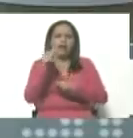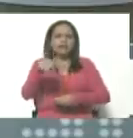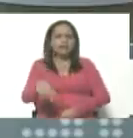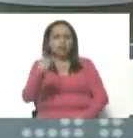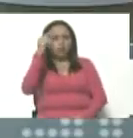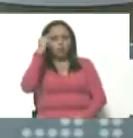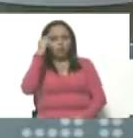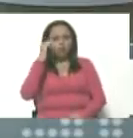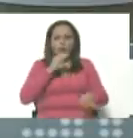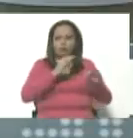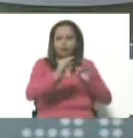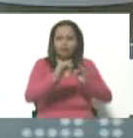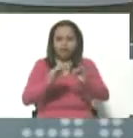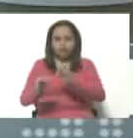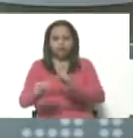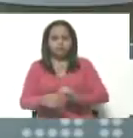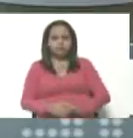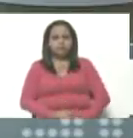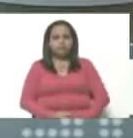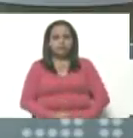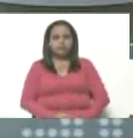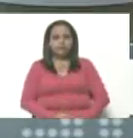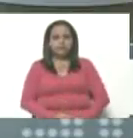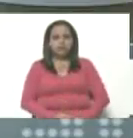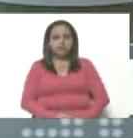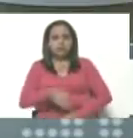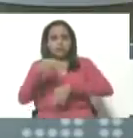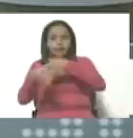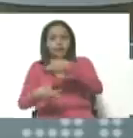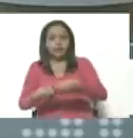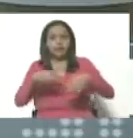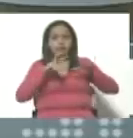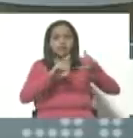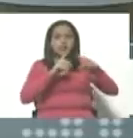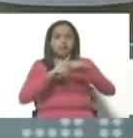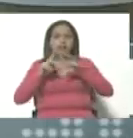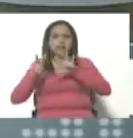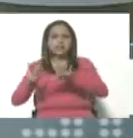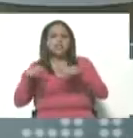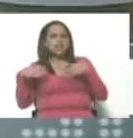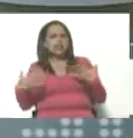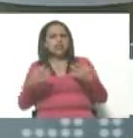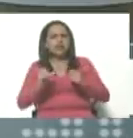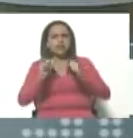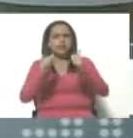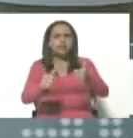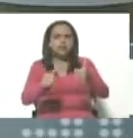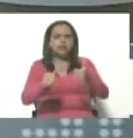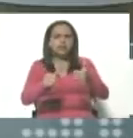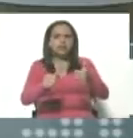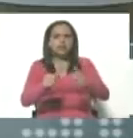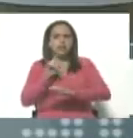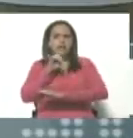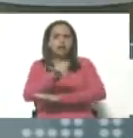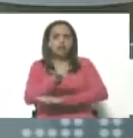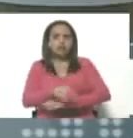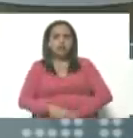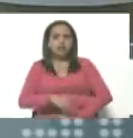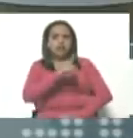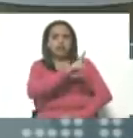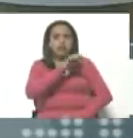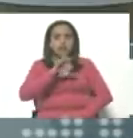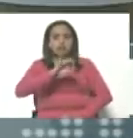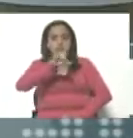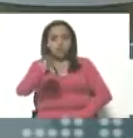hoy. Y vamos a hablar del 7 más 7. ¿Qué va a pasar a partir del lunes? 13 de